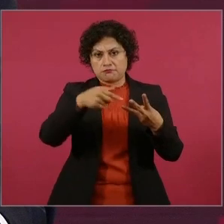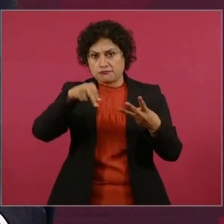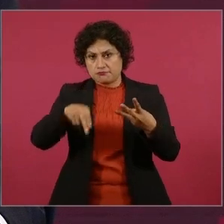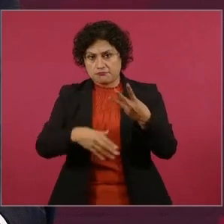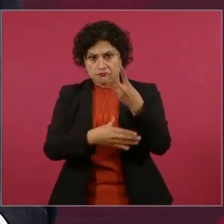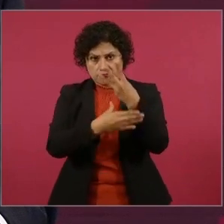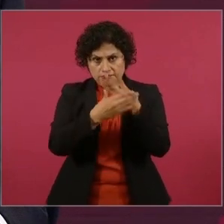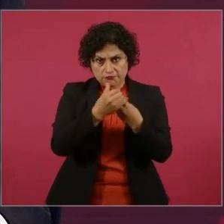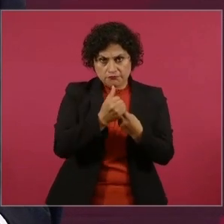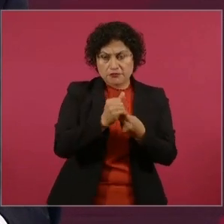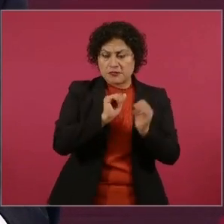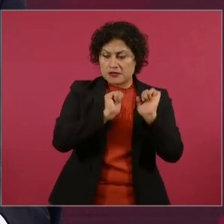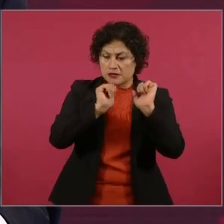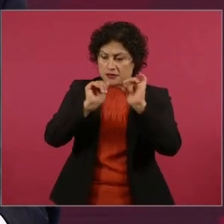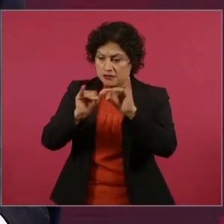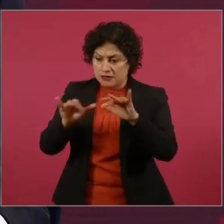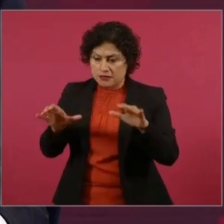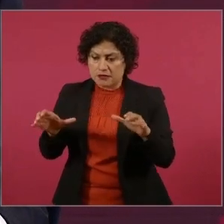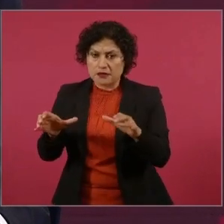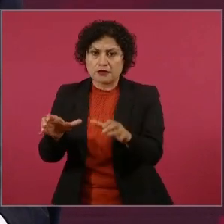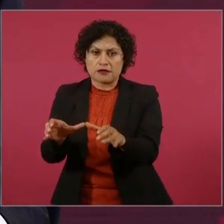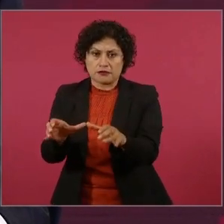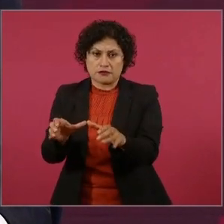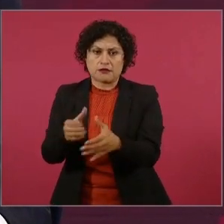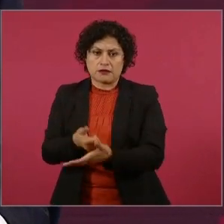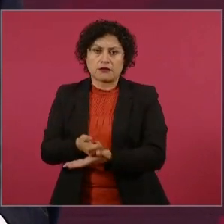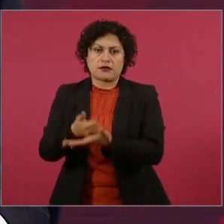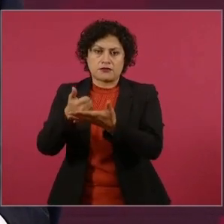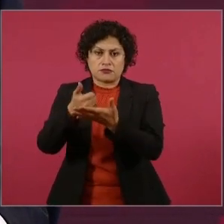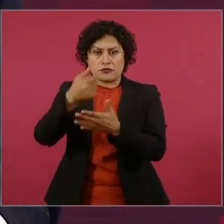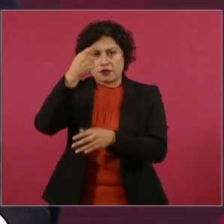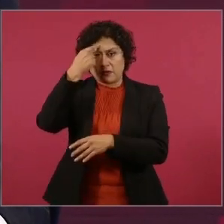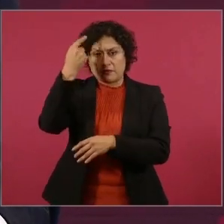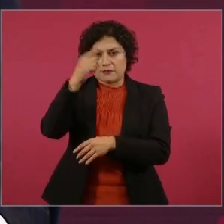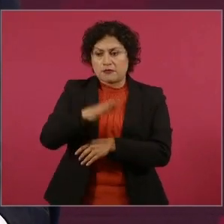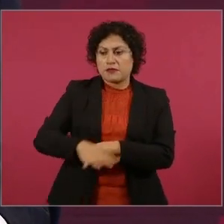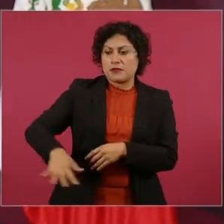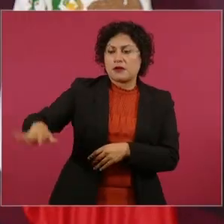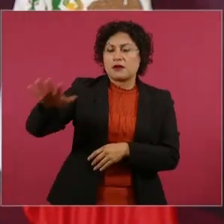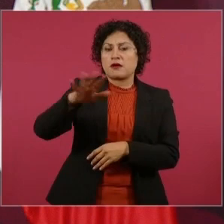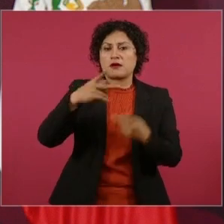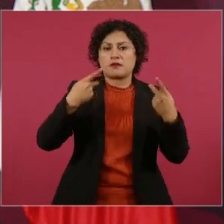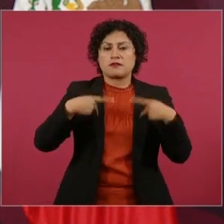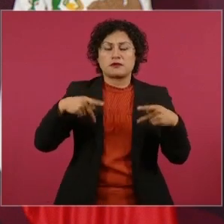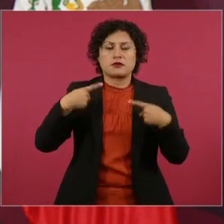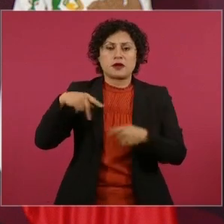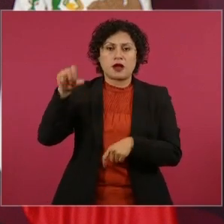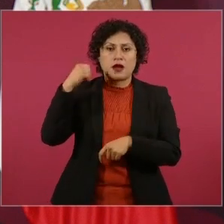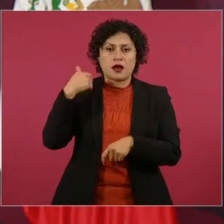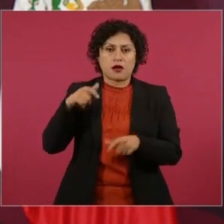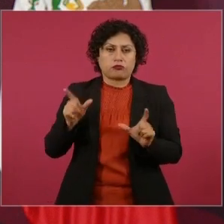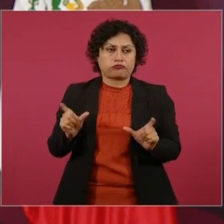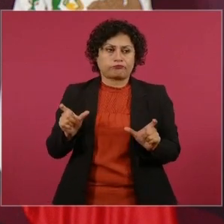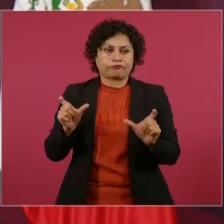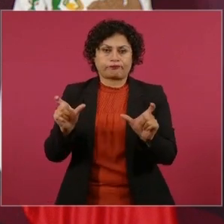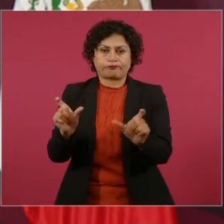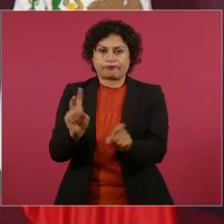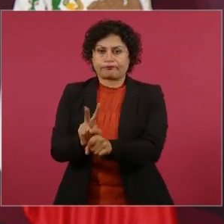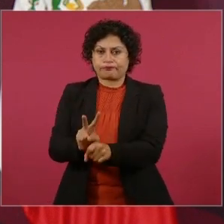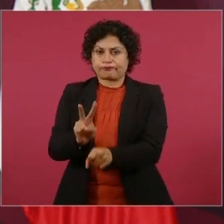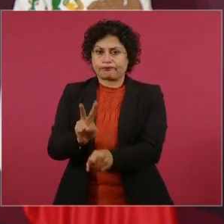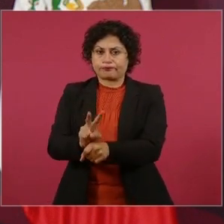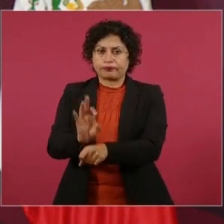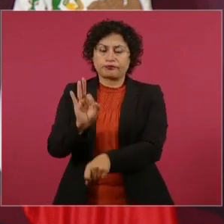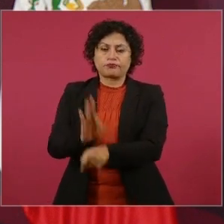nacional cuidando a la gente en Acapulco y que se abran